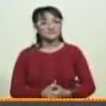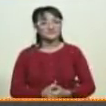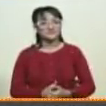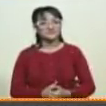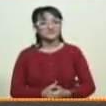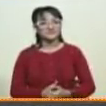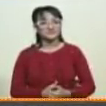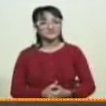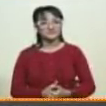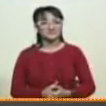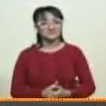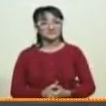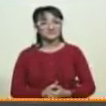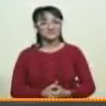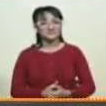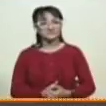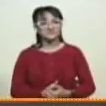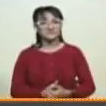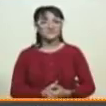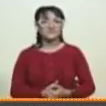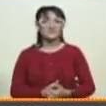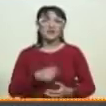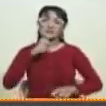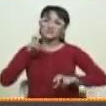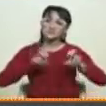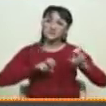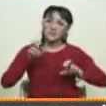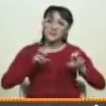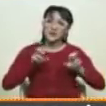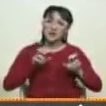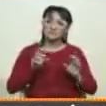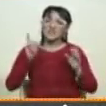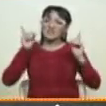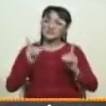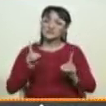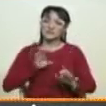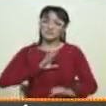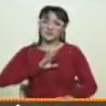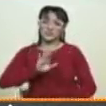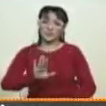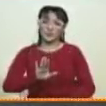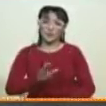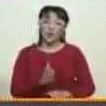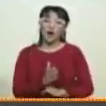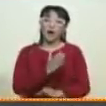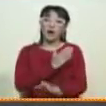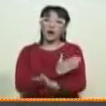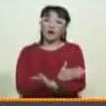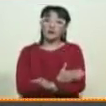lógicamente, conocer, examinar y dictaminar sobre ellos. Pero antes,